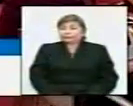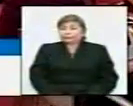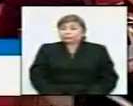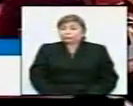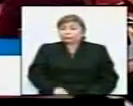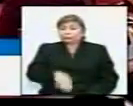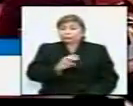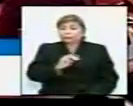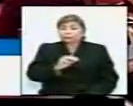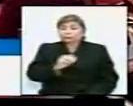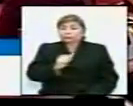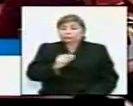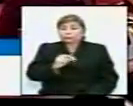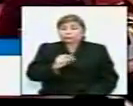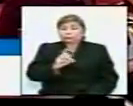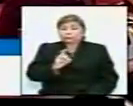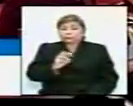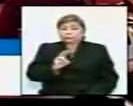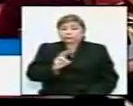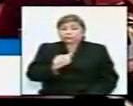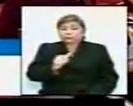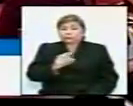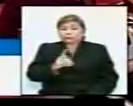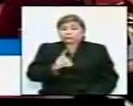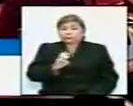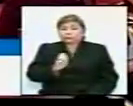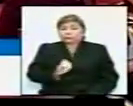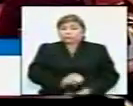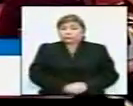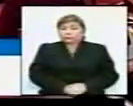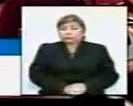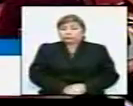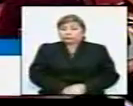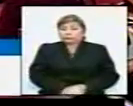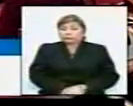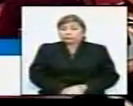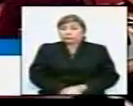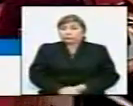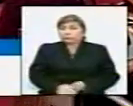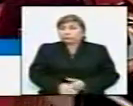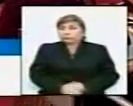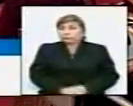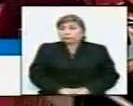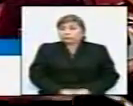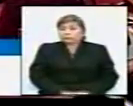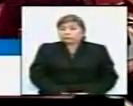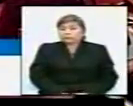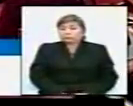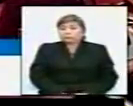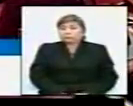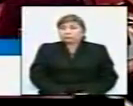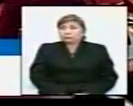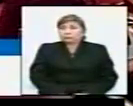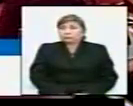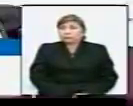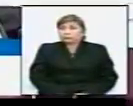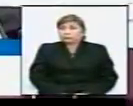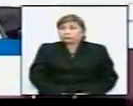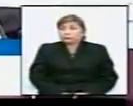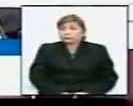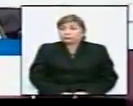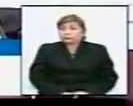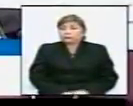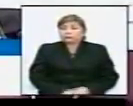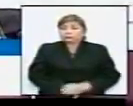Montilla. Congresista Andrade, ¿puedo hacer uso de la palabra? Sí, congresista Andrade. Gracias, presidente. Presidente,